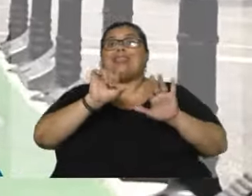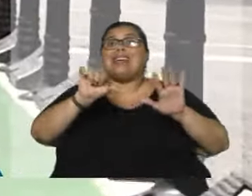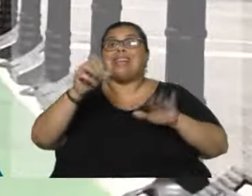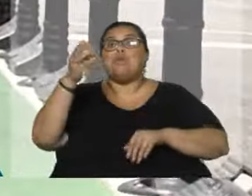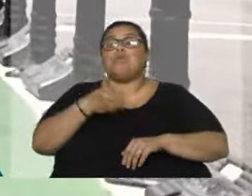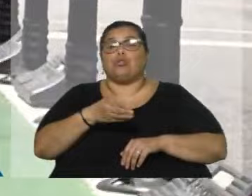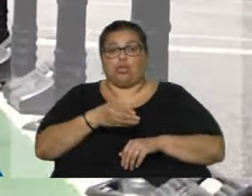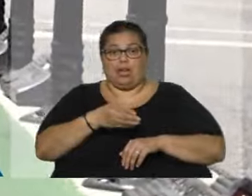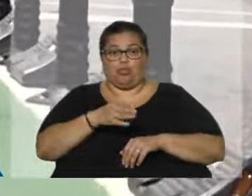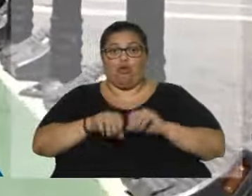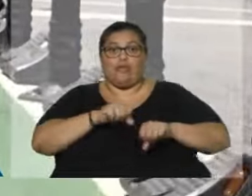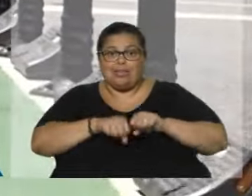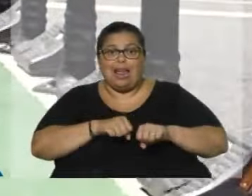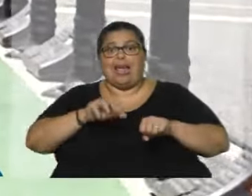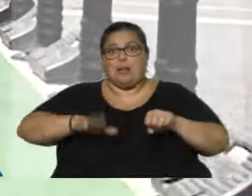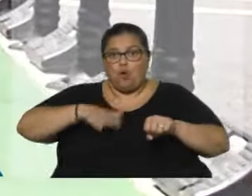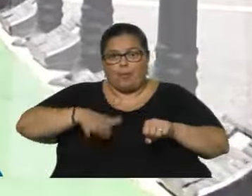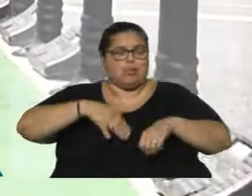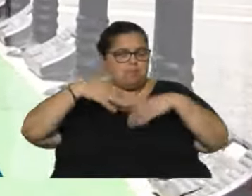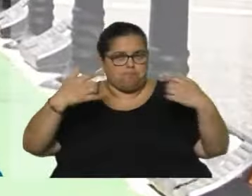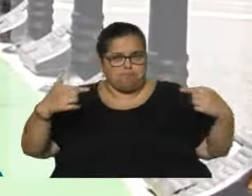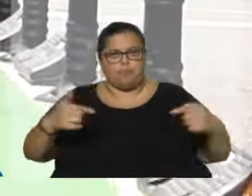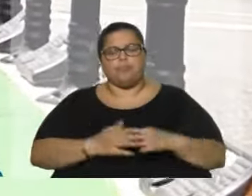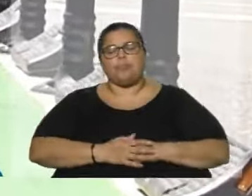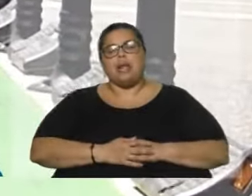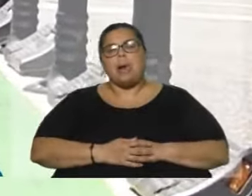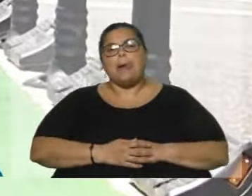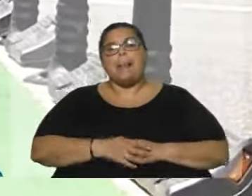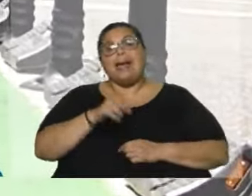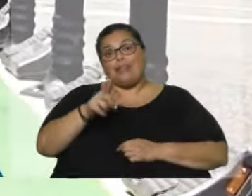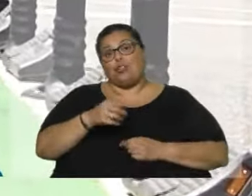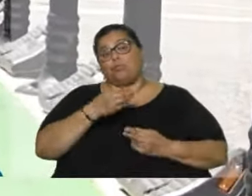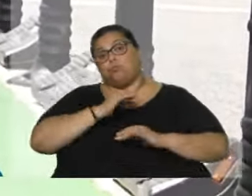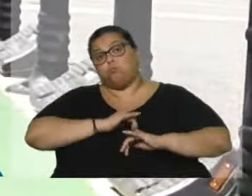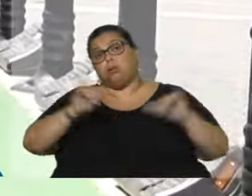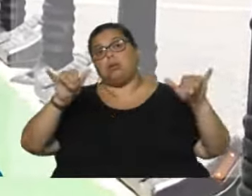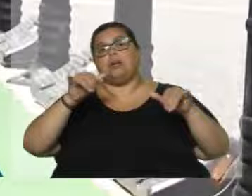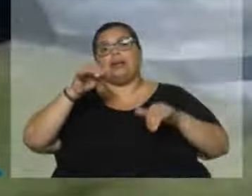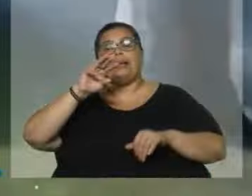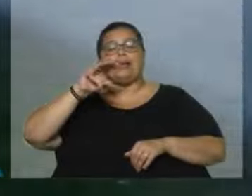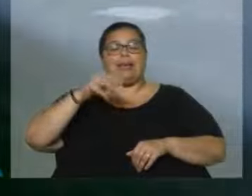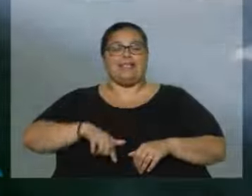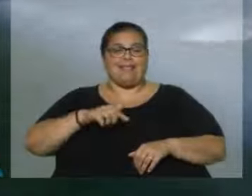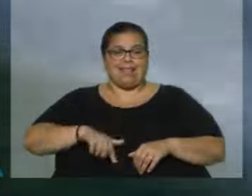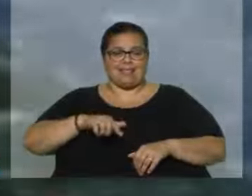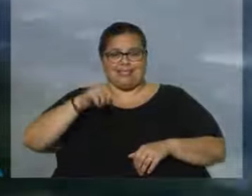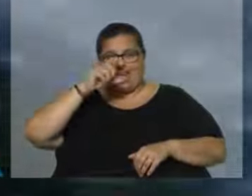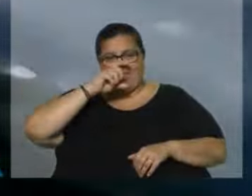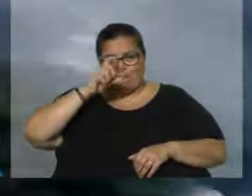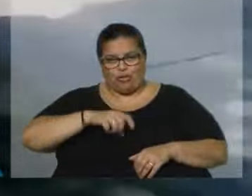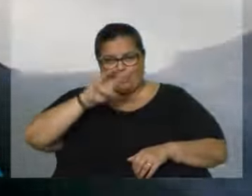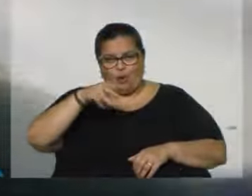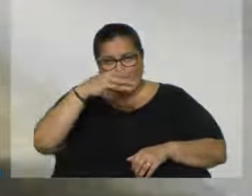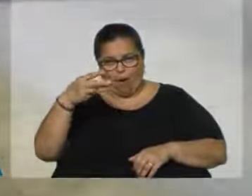bicicletas o similares esto de acuerdo a los datos publicados por la intendencia de Montevideo en su página web en total